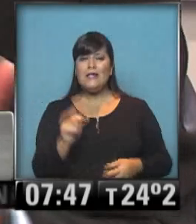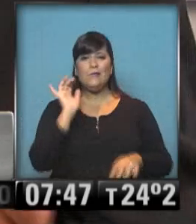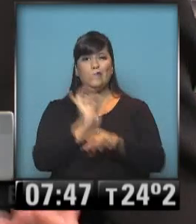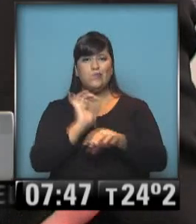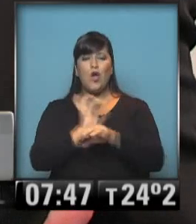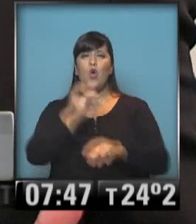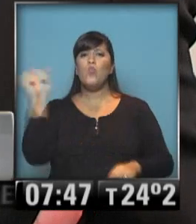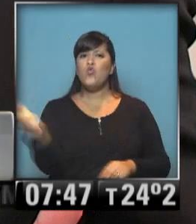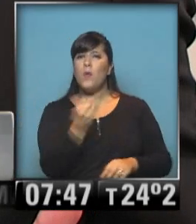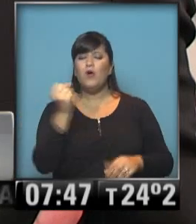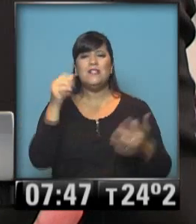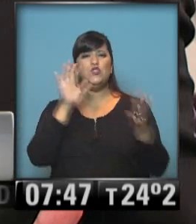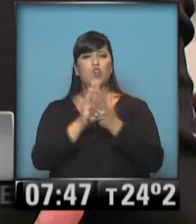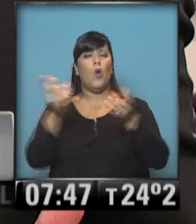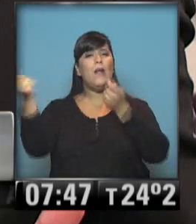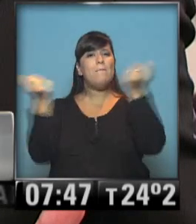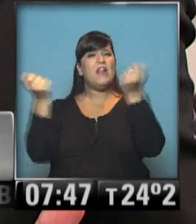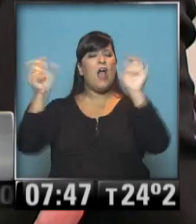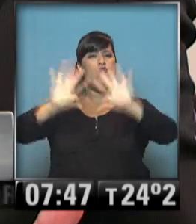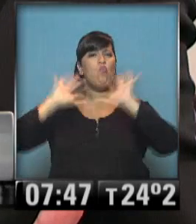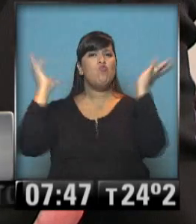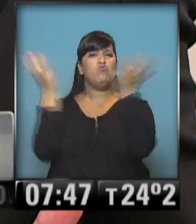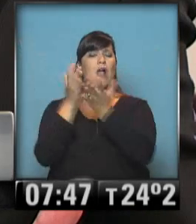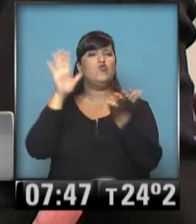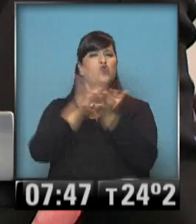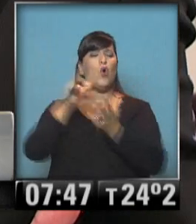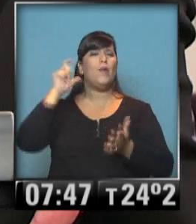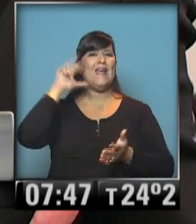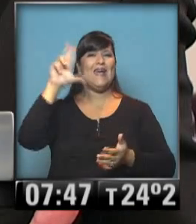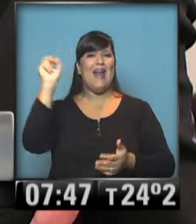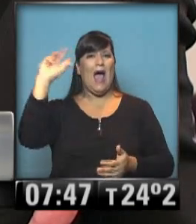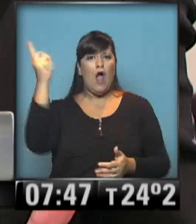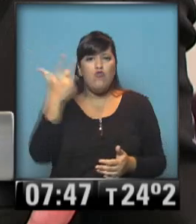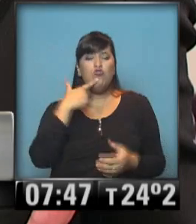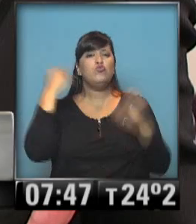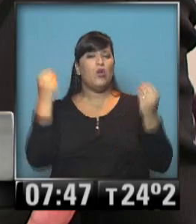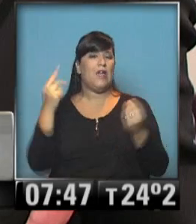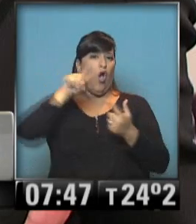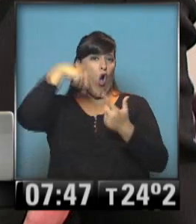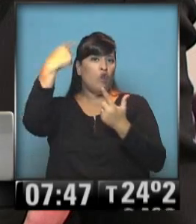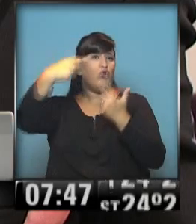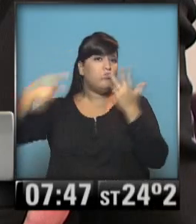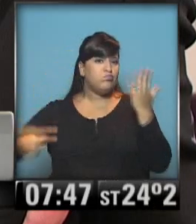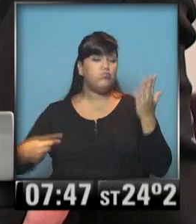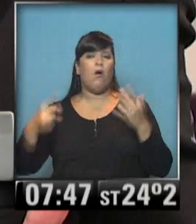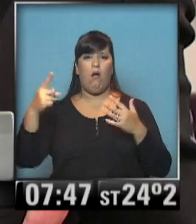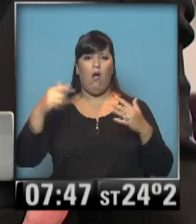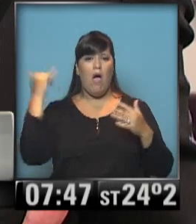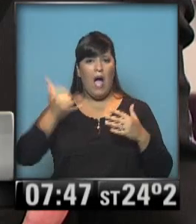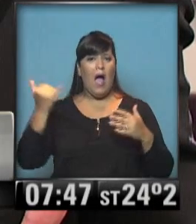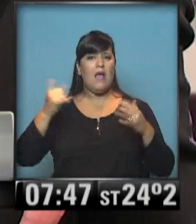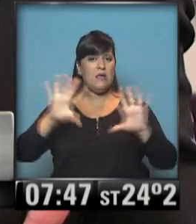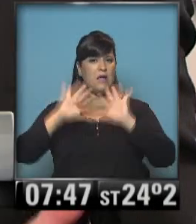es tan importante en el mercado a nivel mundial de granos porque en en otros productos de referencia en commodities hay referencia a nivel